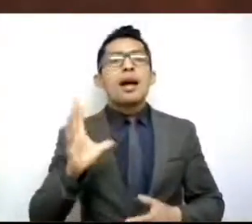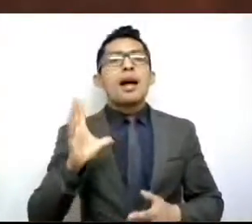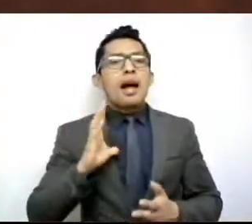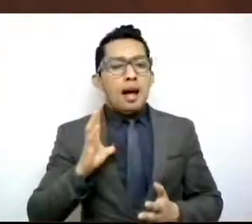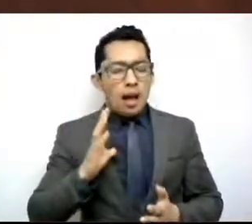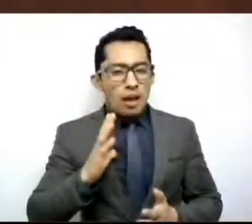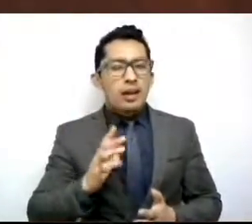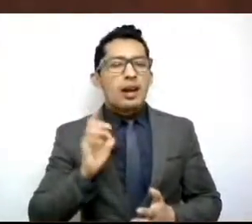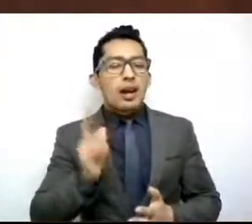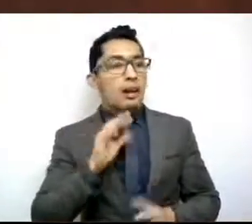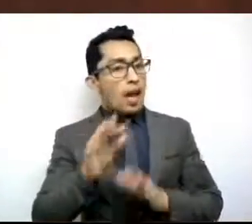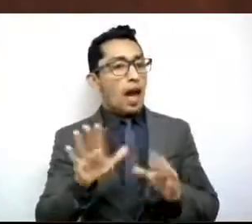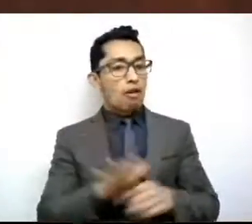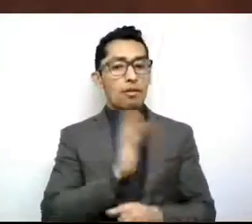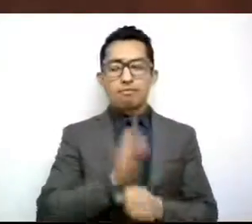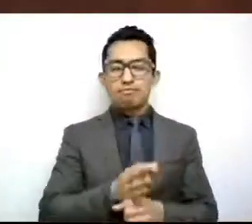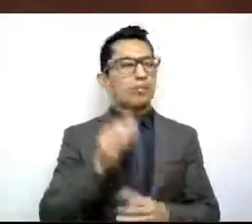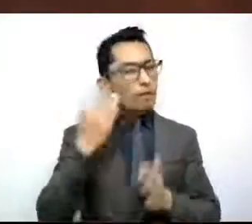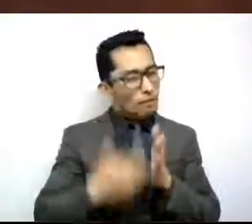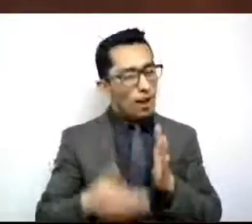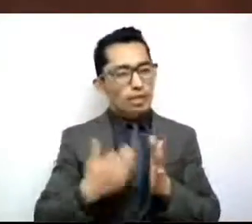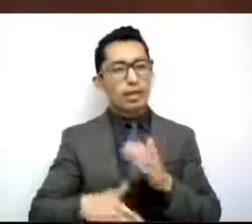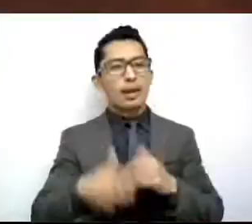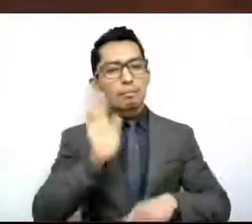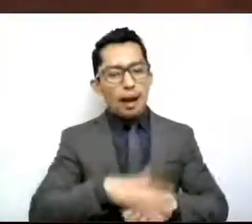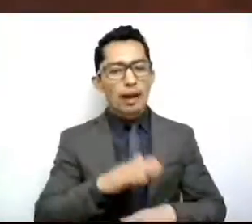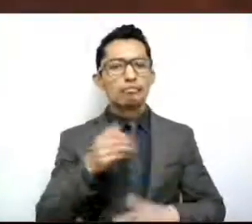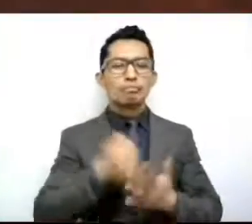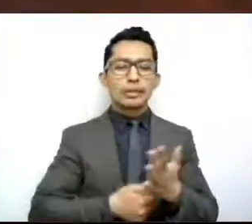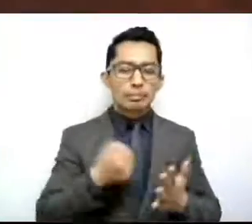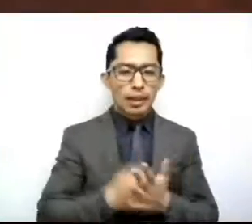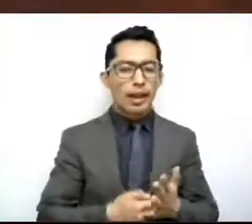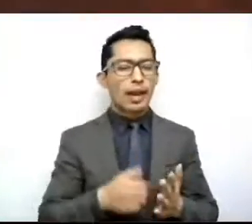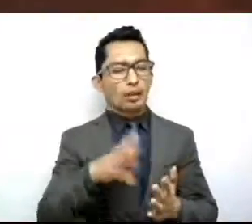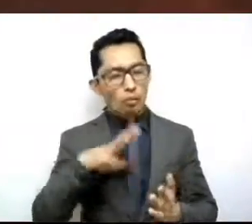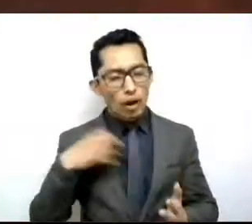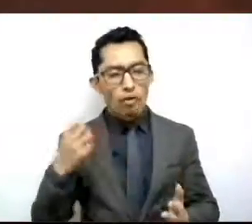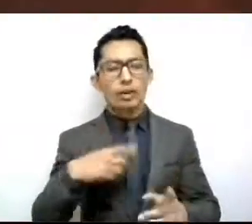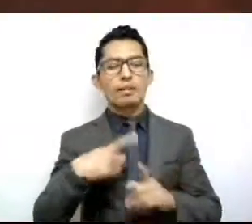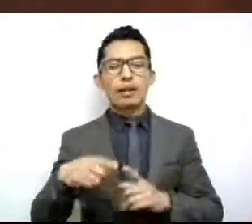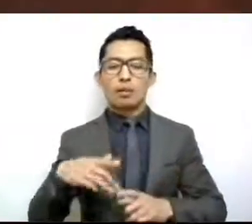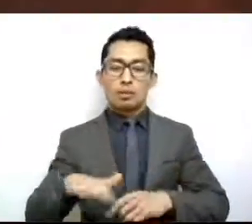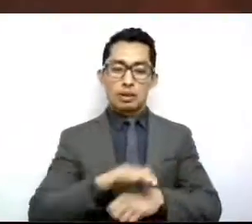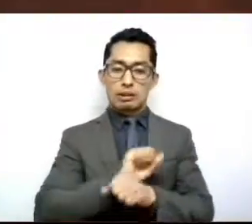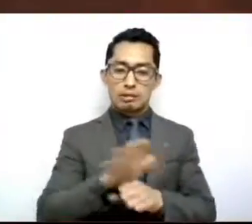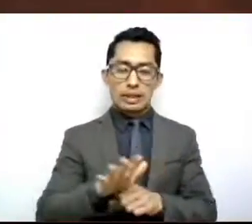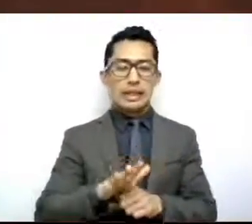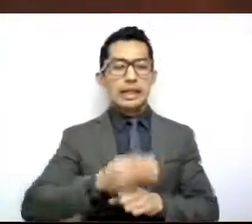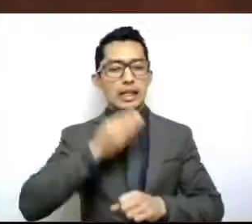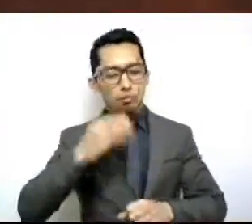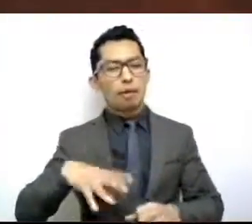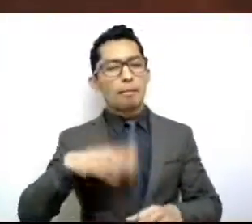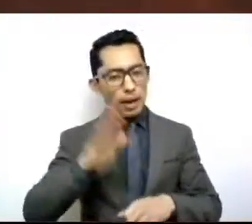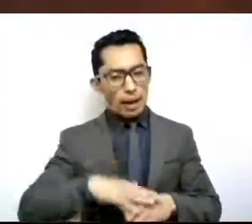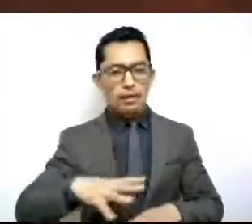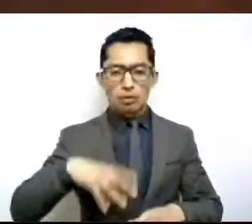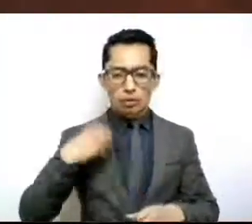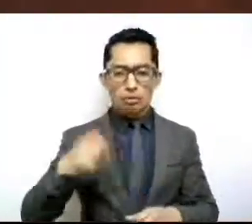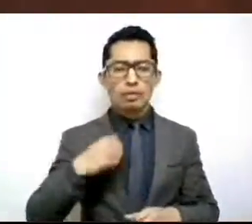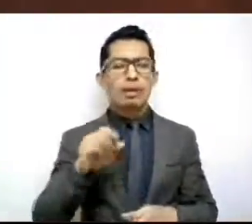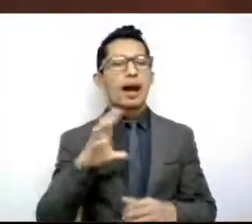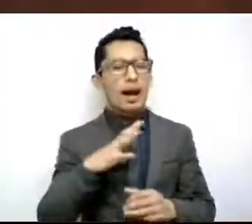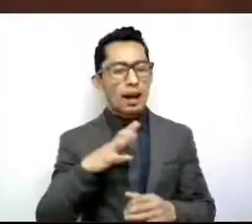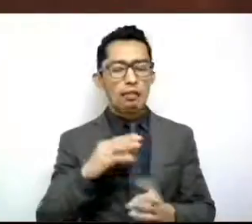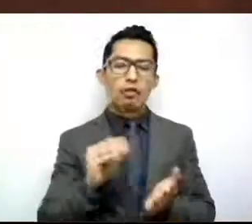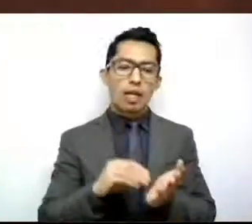por hacer, ya que falta trabajar en diversos retos que derivaron de la pandemia, así como los que ya habían